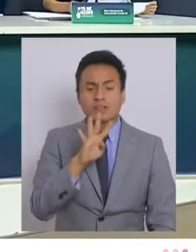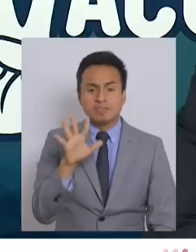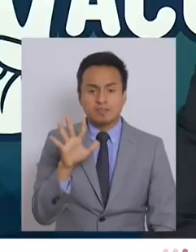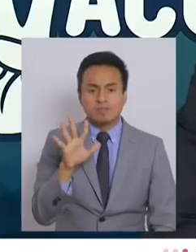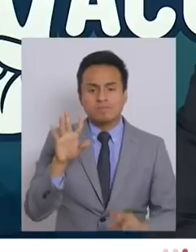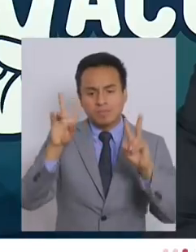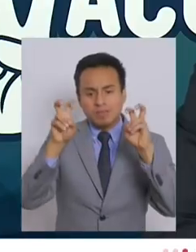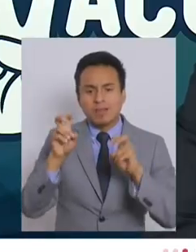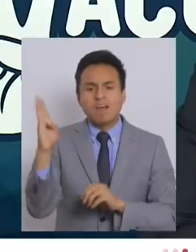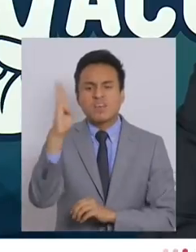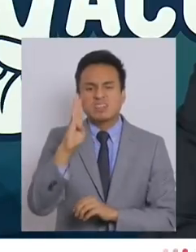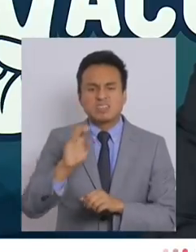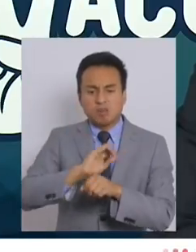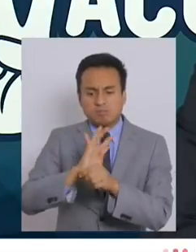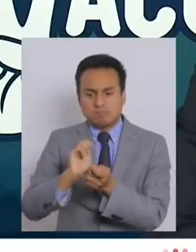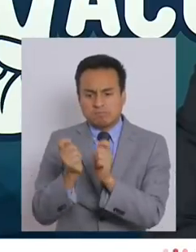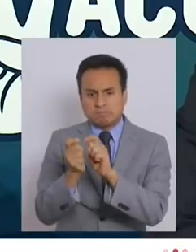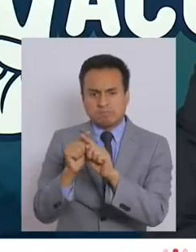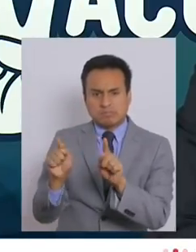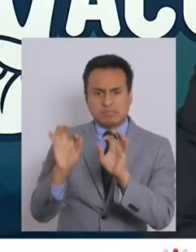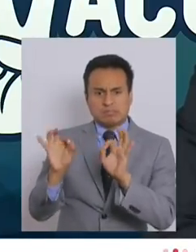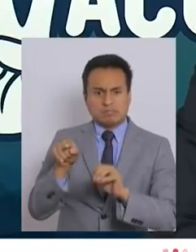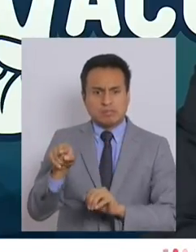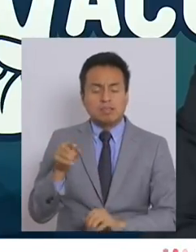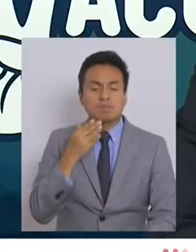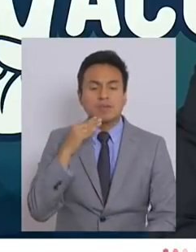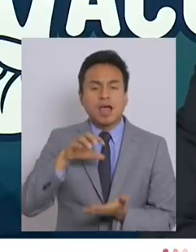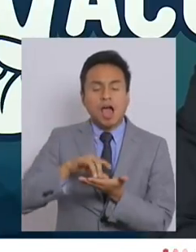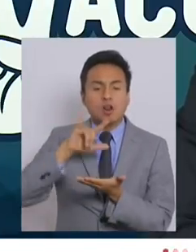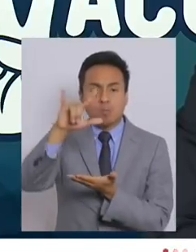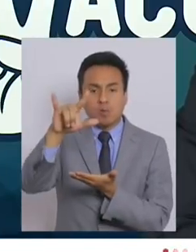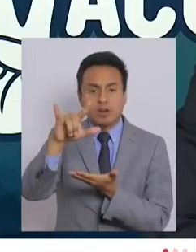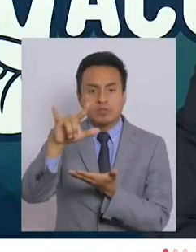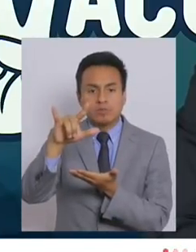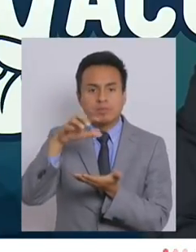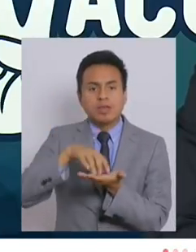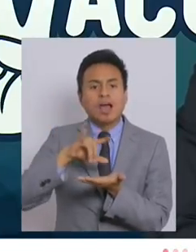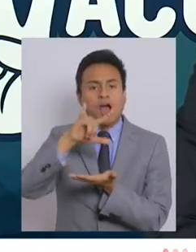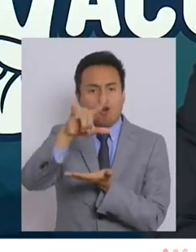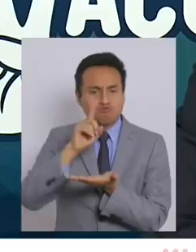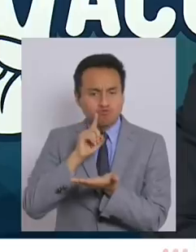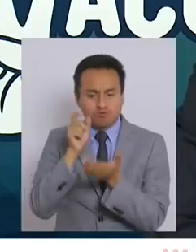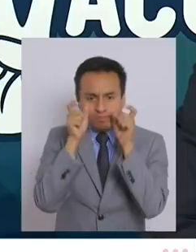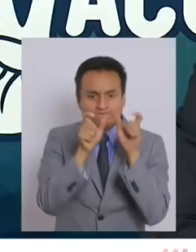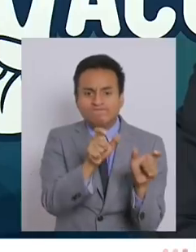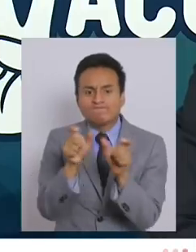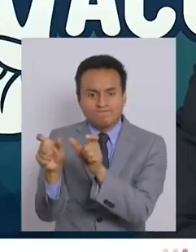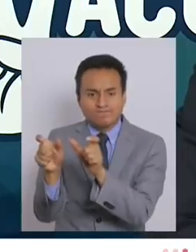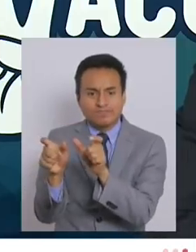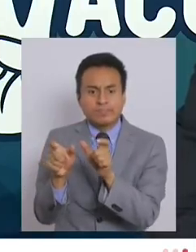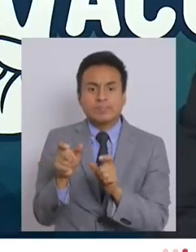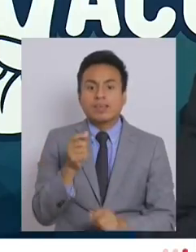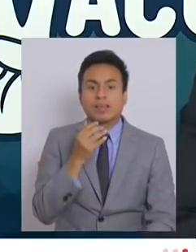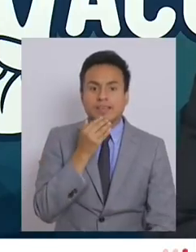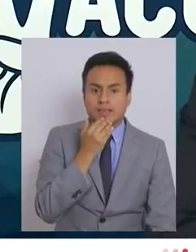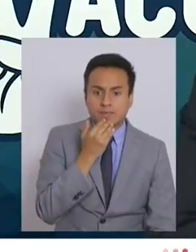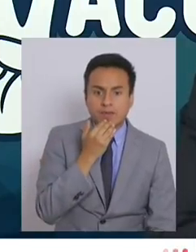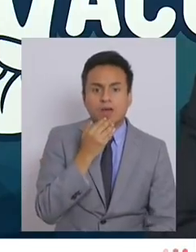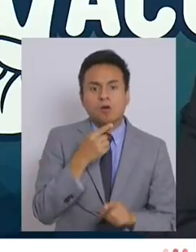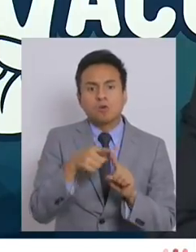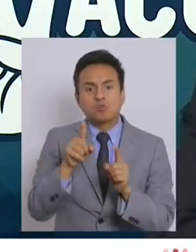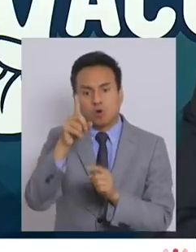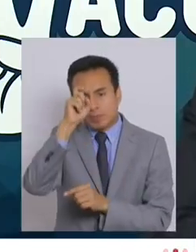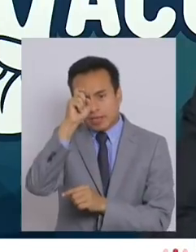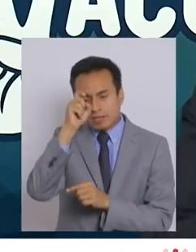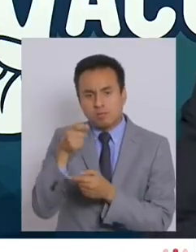de la variante brasilera también en el aeropuerto no sólo han muerto en el aeropuerto estamos haciendo este seguimiento sino que también en algunos